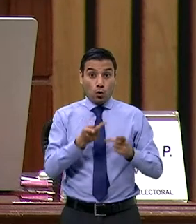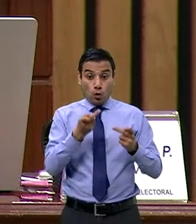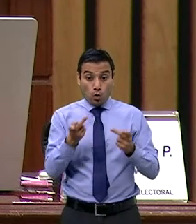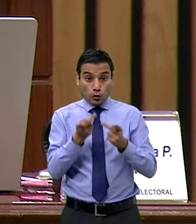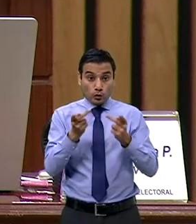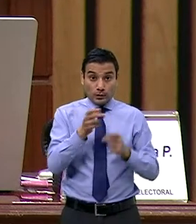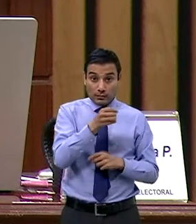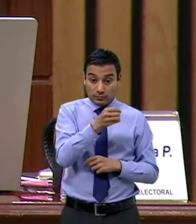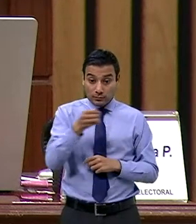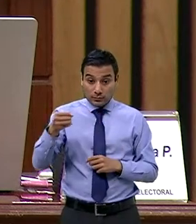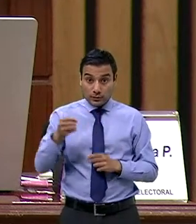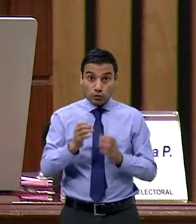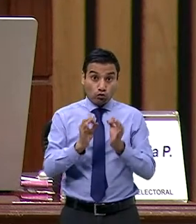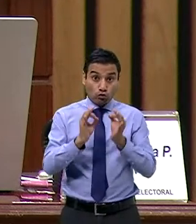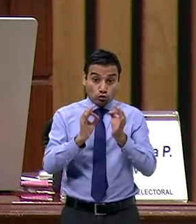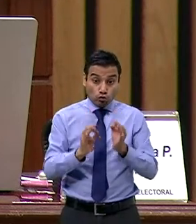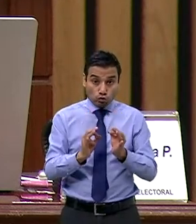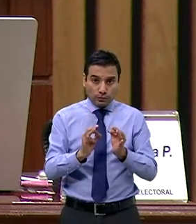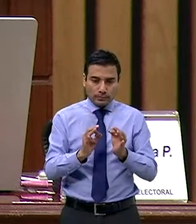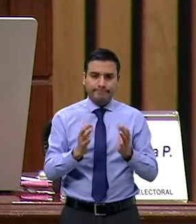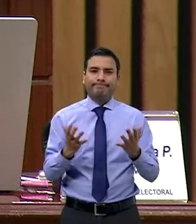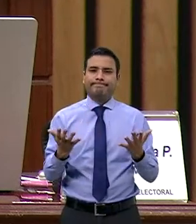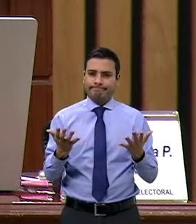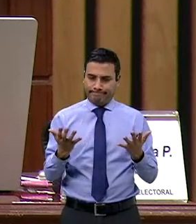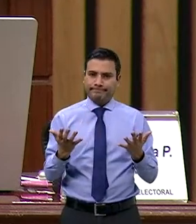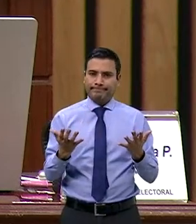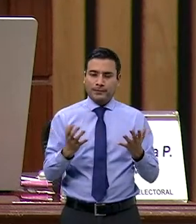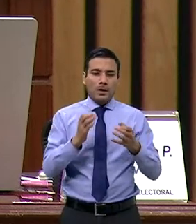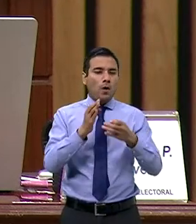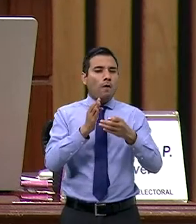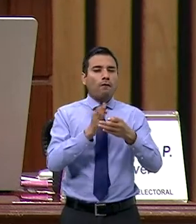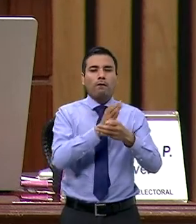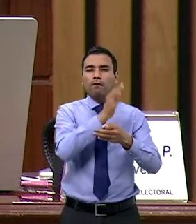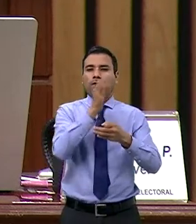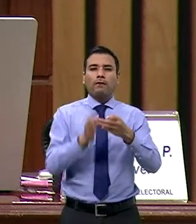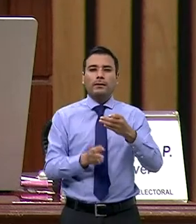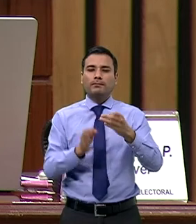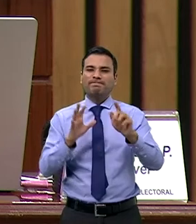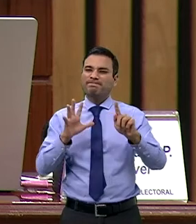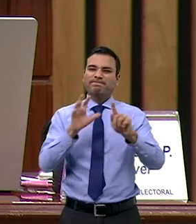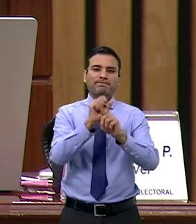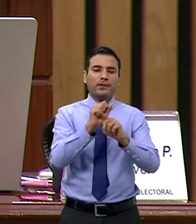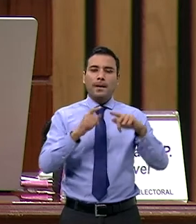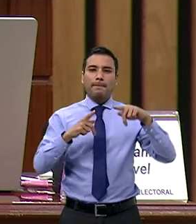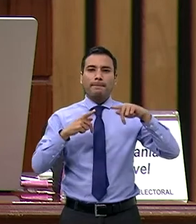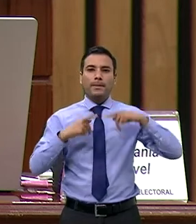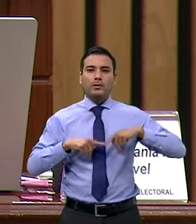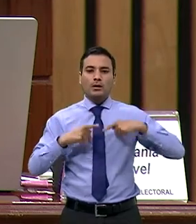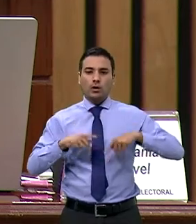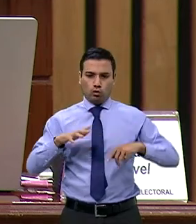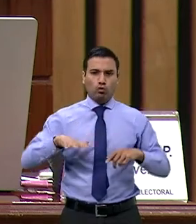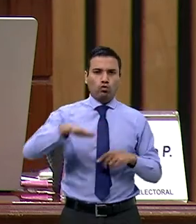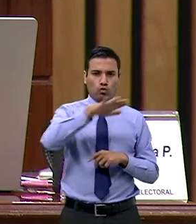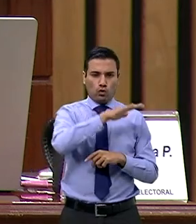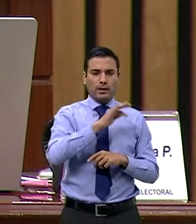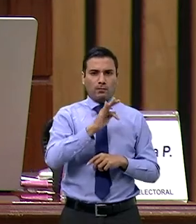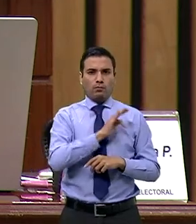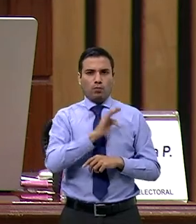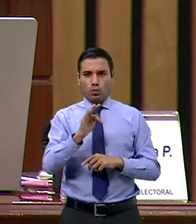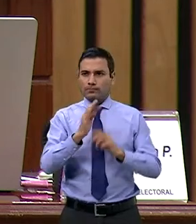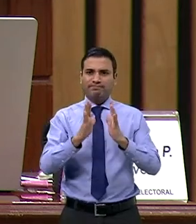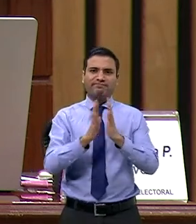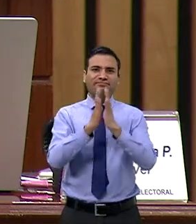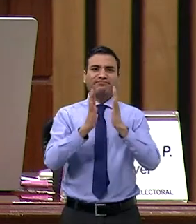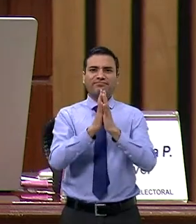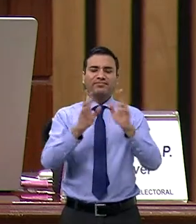se ha consolidado una larga lucha por lograr que las personas se involucren de forma activa en la toma de decisiones a nivel nacional